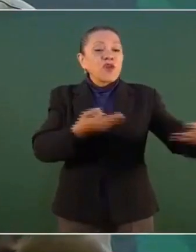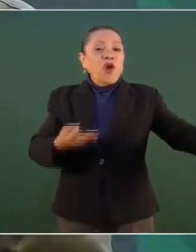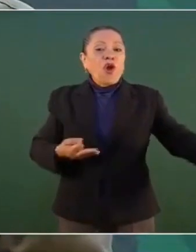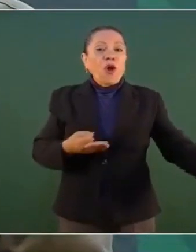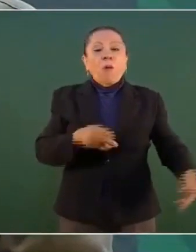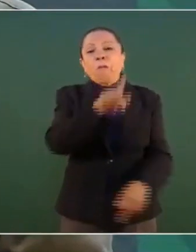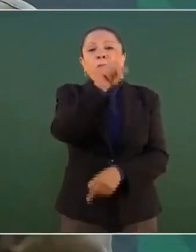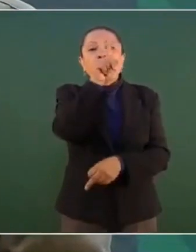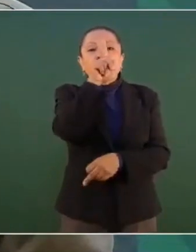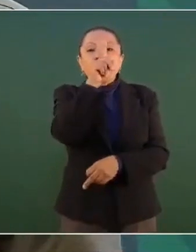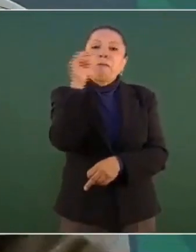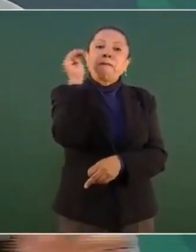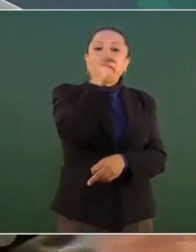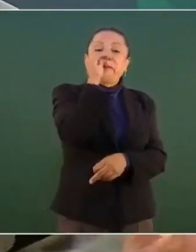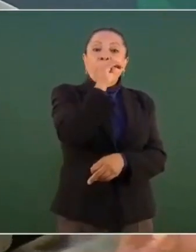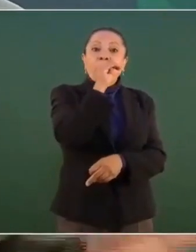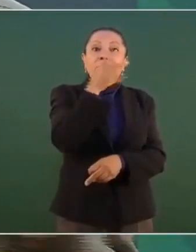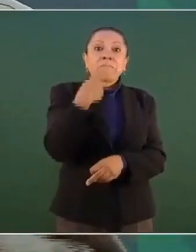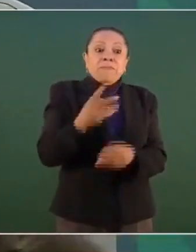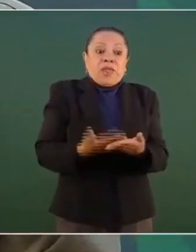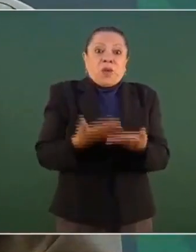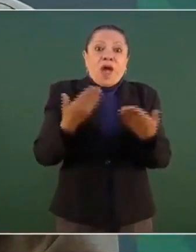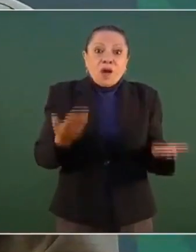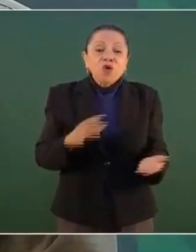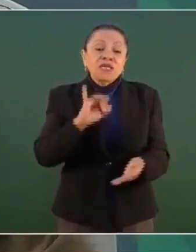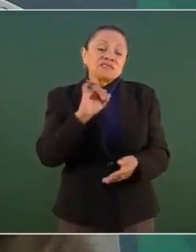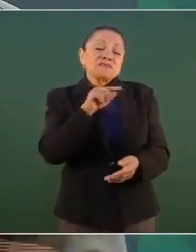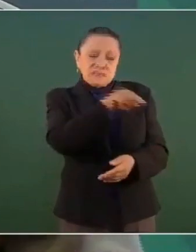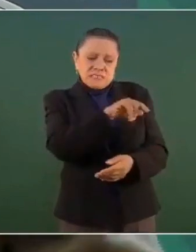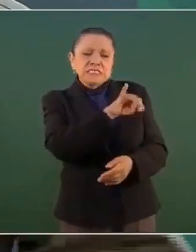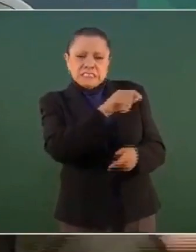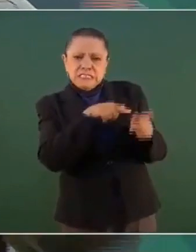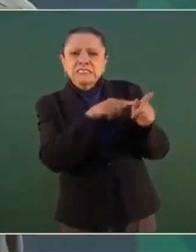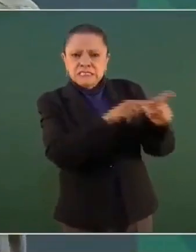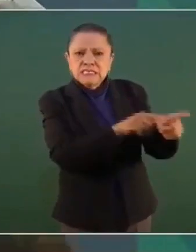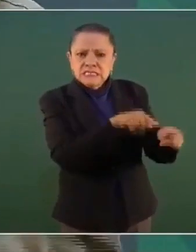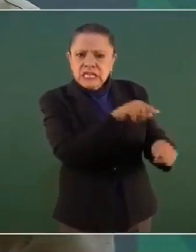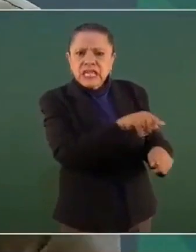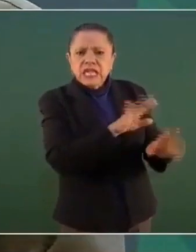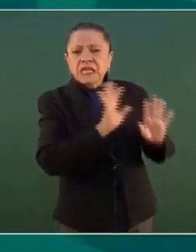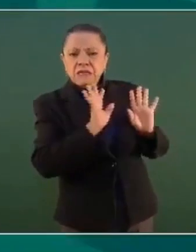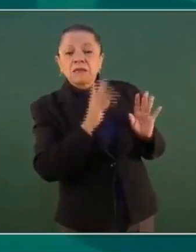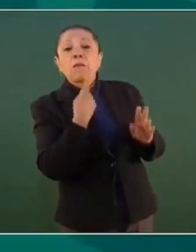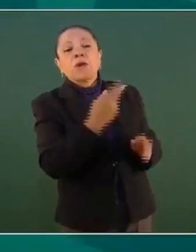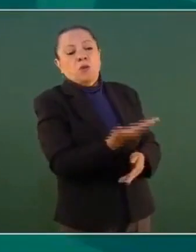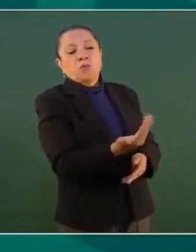y ahora, como tienen que pagar un impuesto, las están regresando,